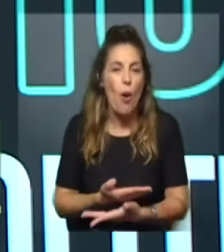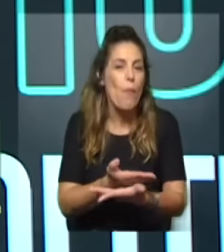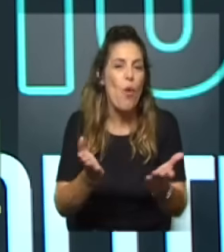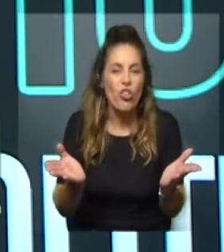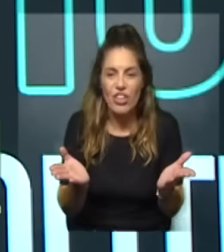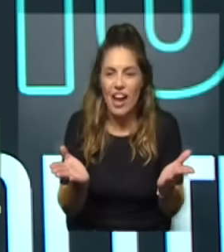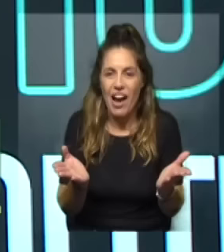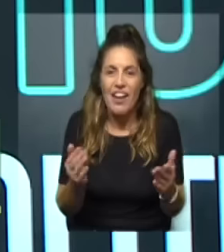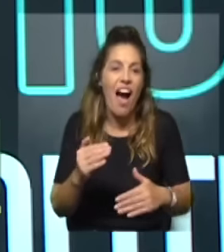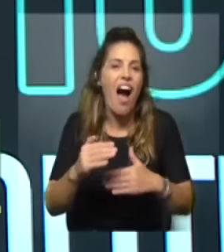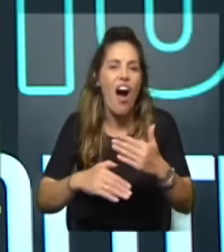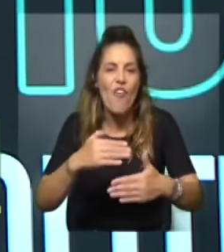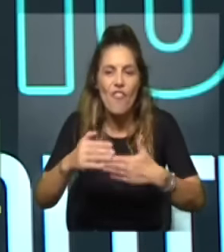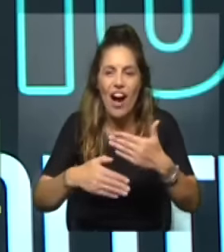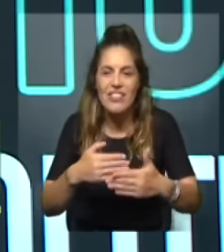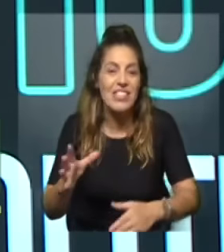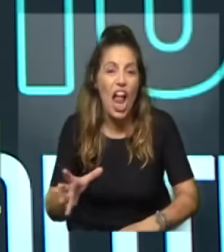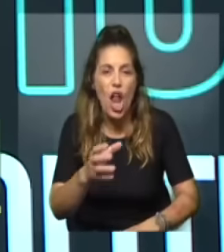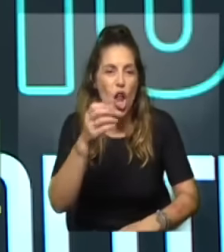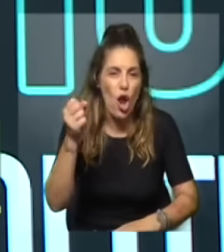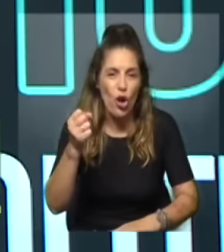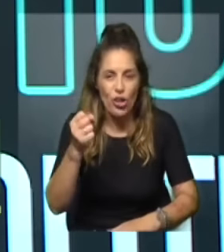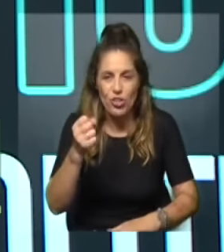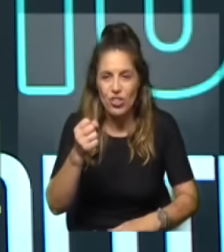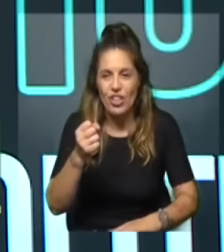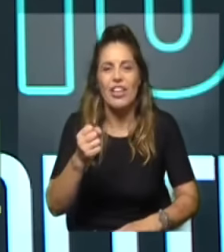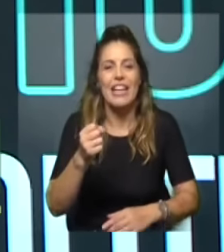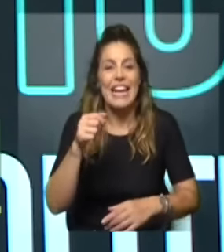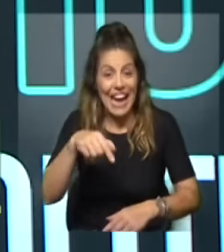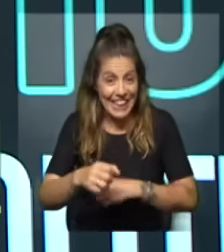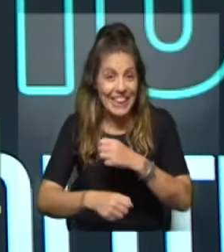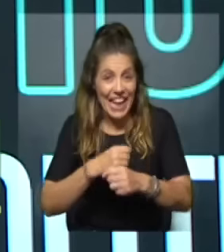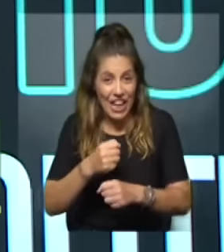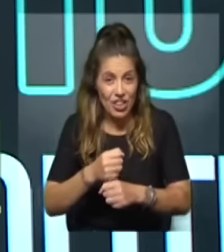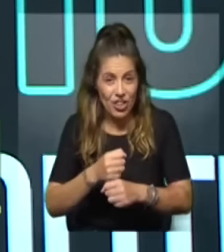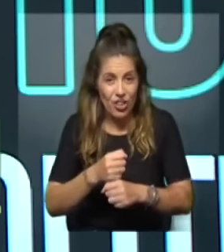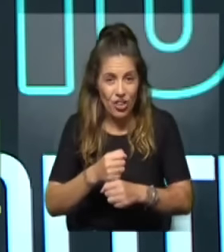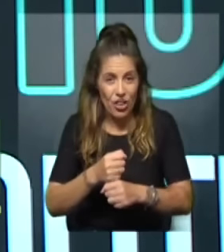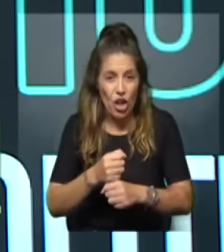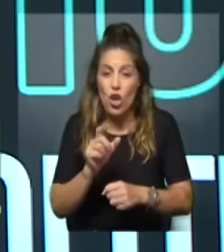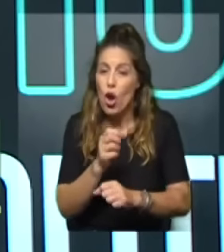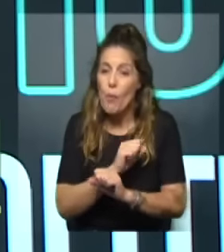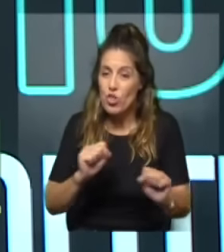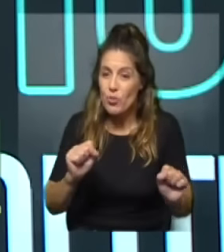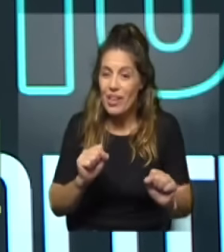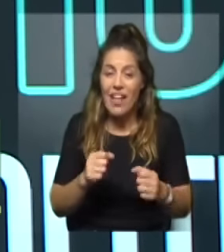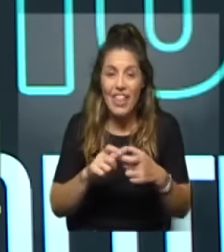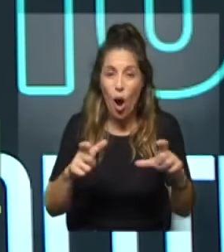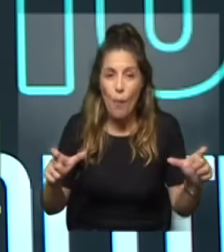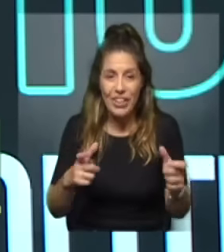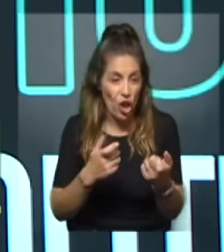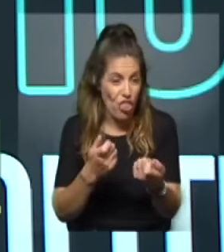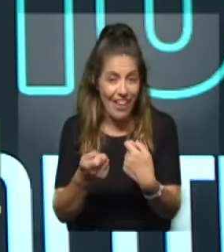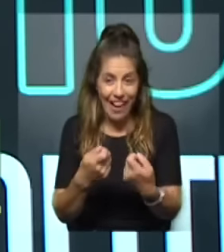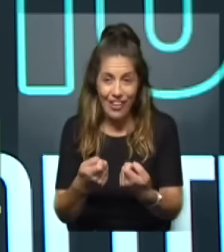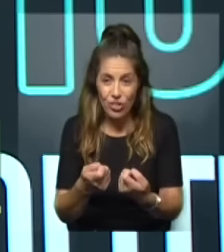alguna forma avances logros incluso este año siendo año electoral no tiene posibilidad de incremento de gasto en una rendición de